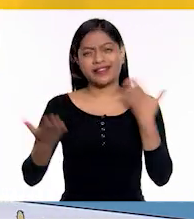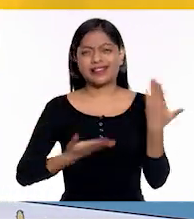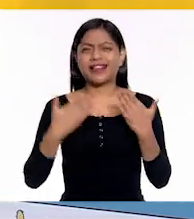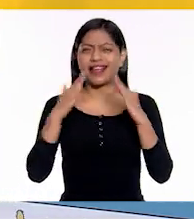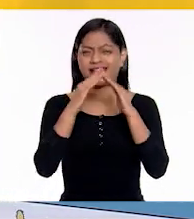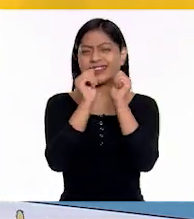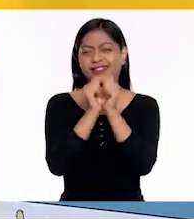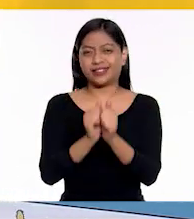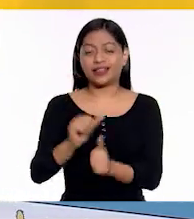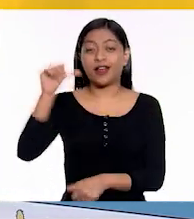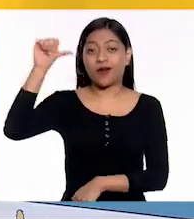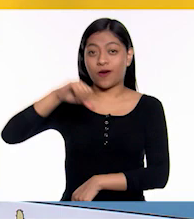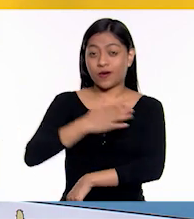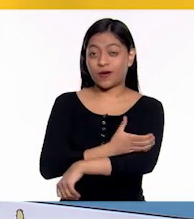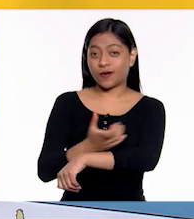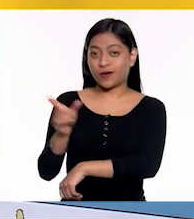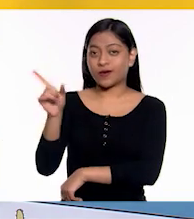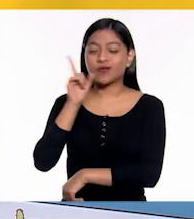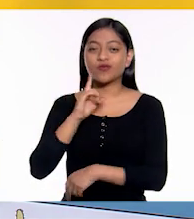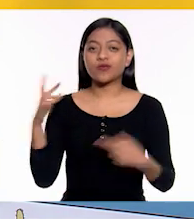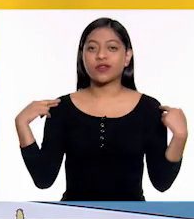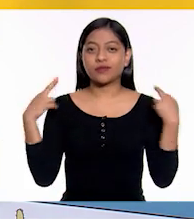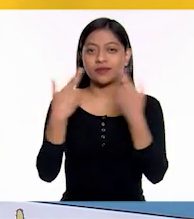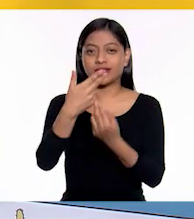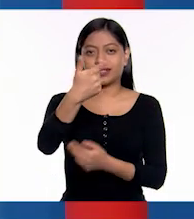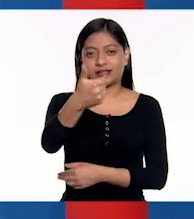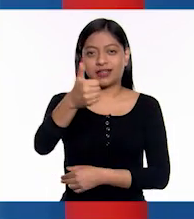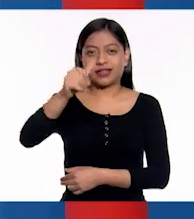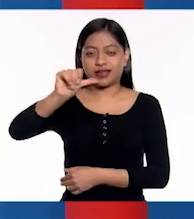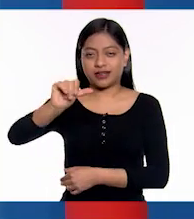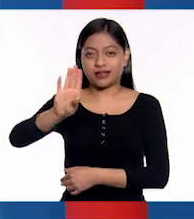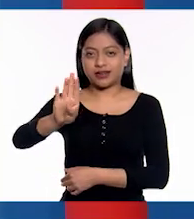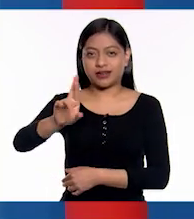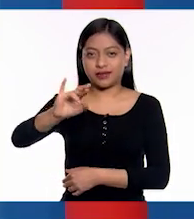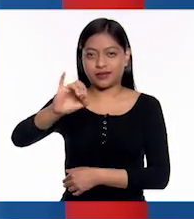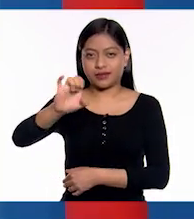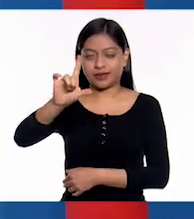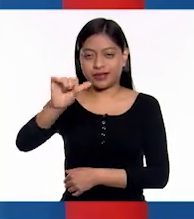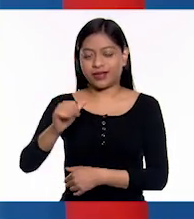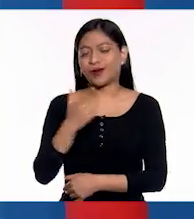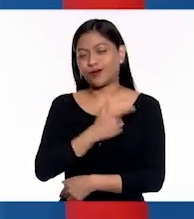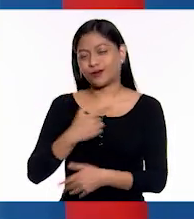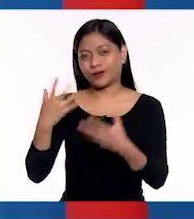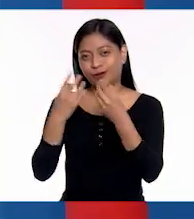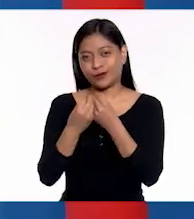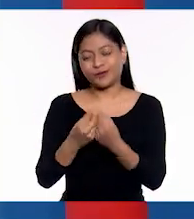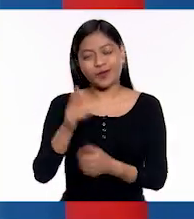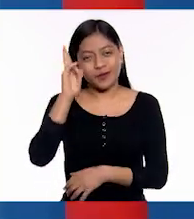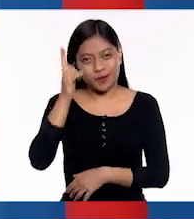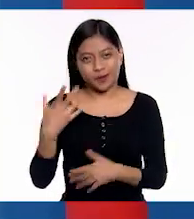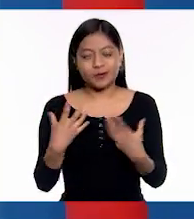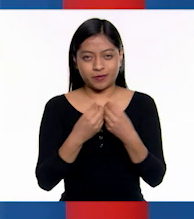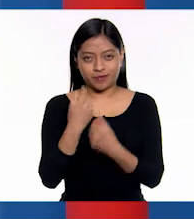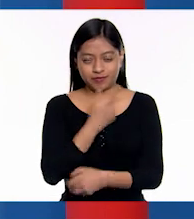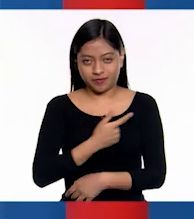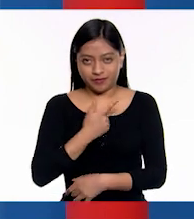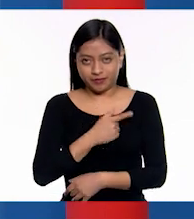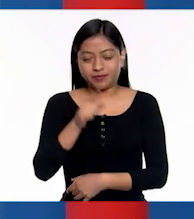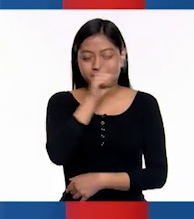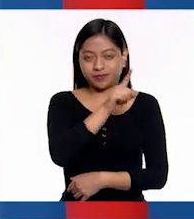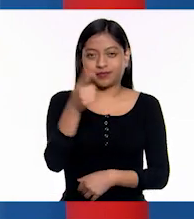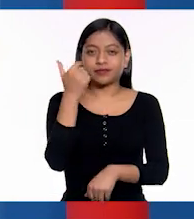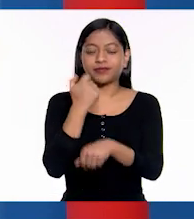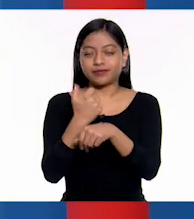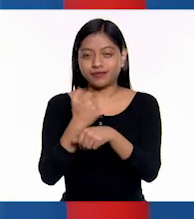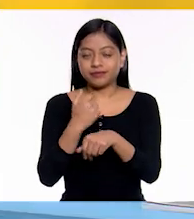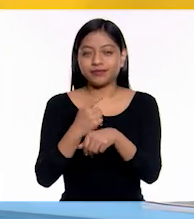hogares. Hoy nos acompaña la maestra Gabriela Silva. Maestra, bienvenida, qué gusto tenerla. Hola Juan Carlos, el gusto es mío para estar aquí ya con los niños de